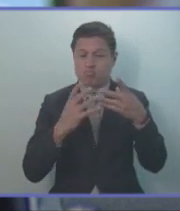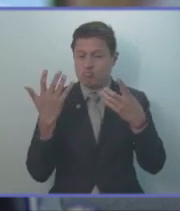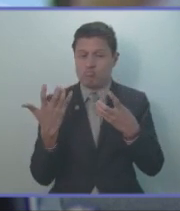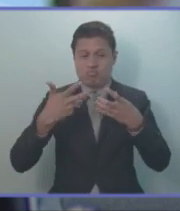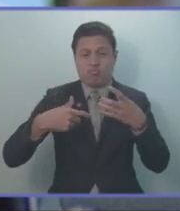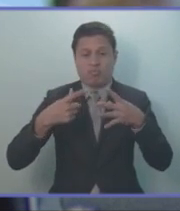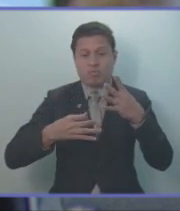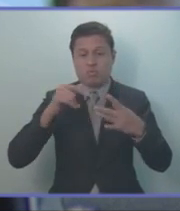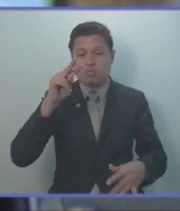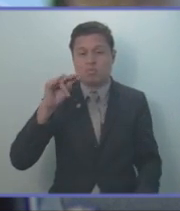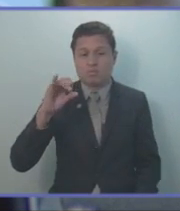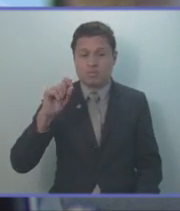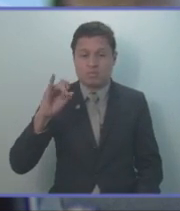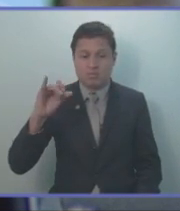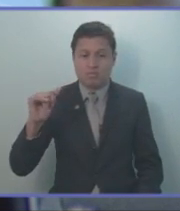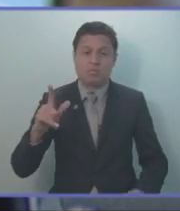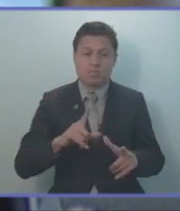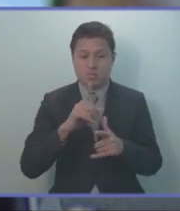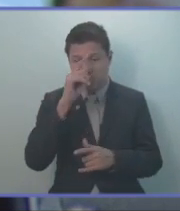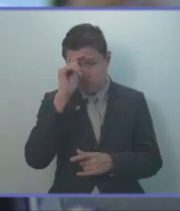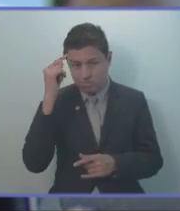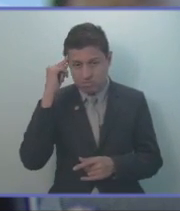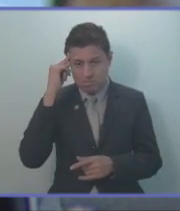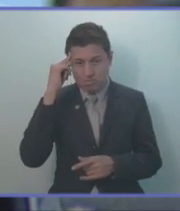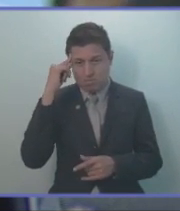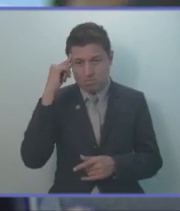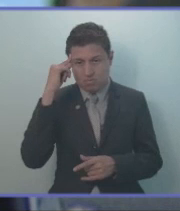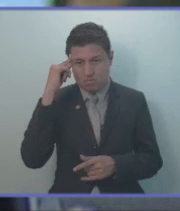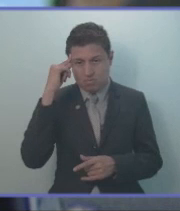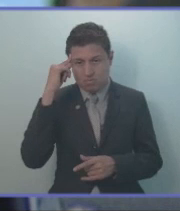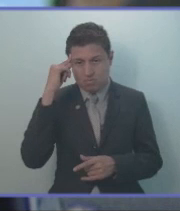Ley de Amnistía y Reconciliación